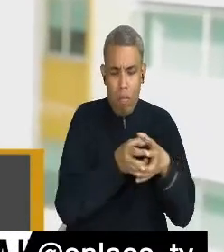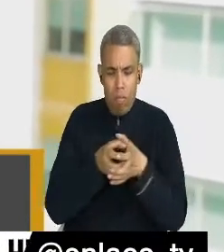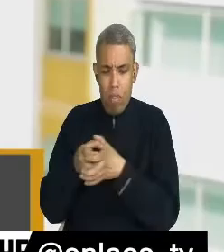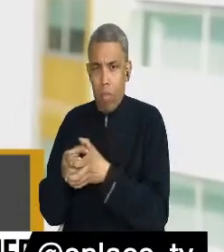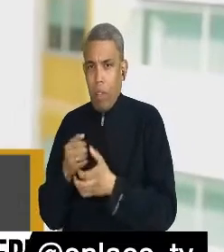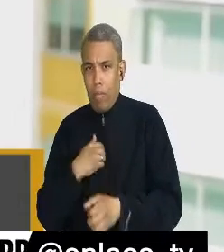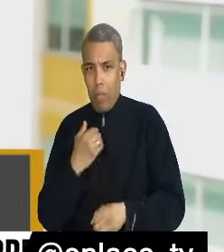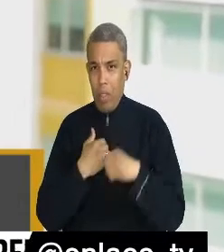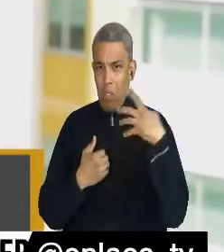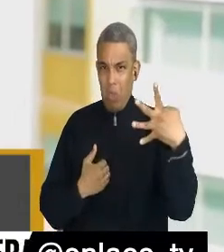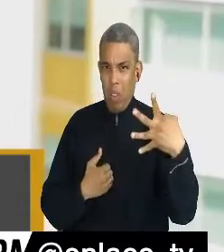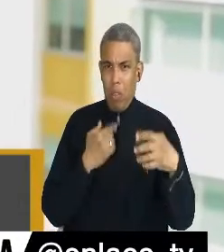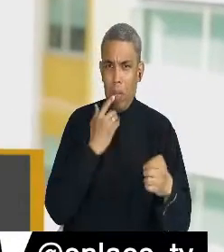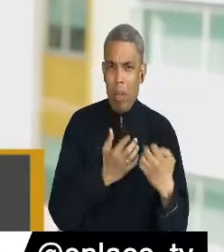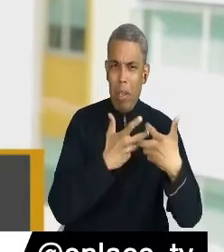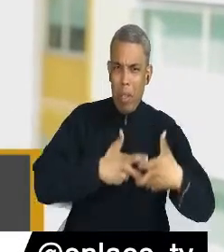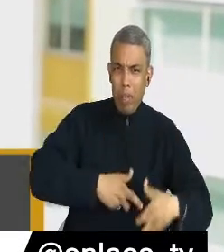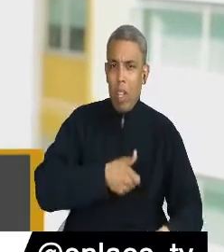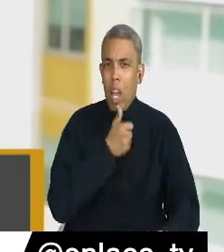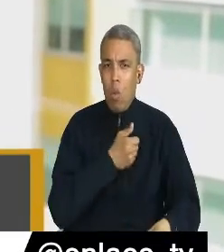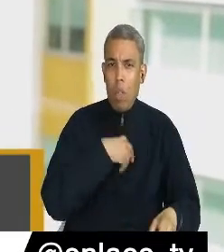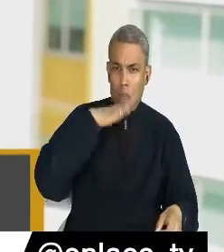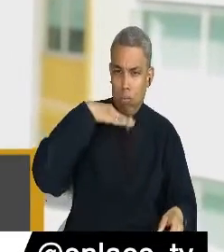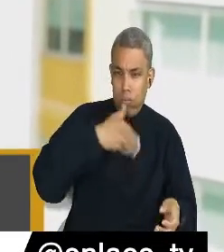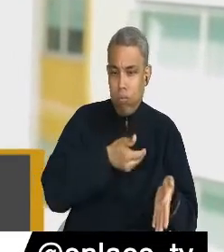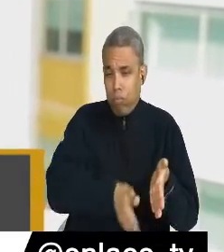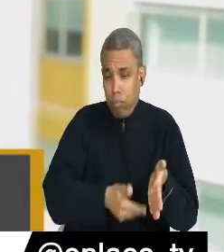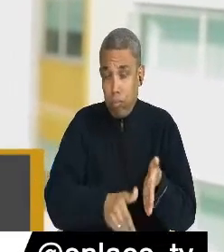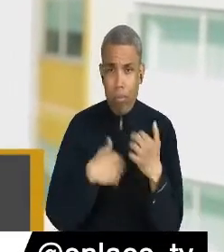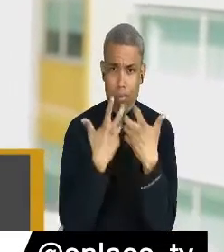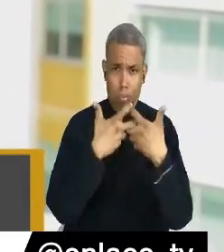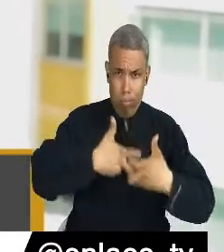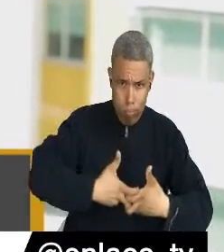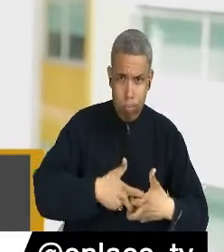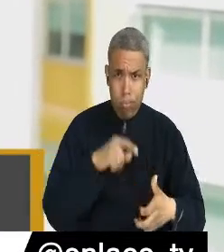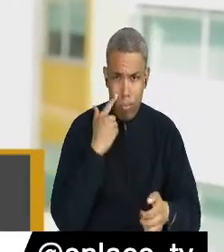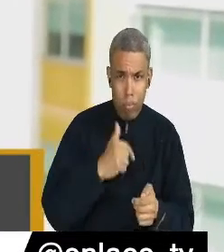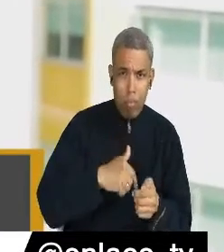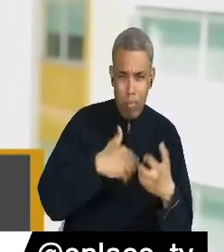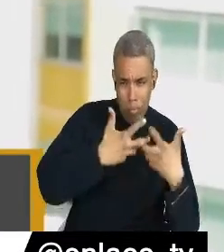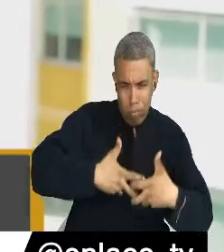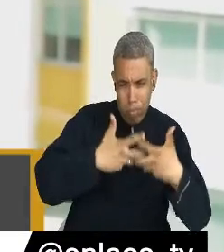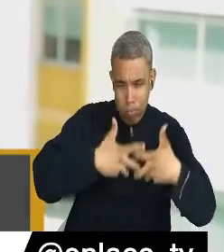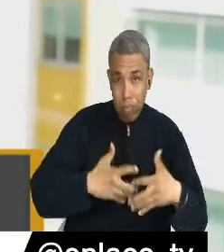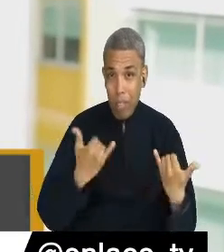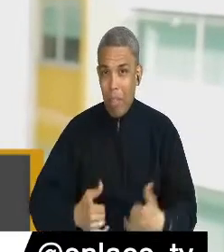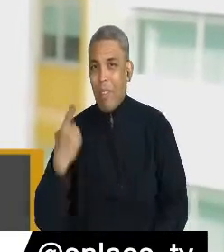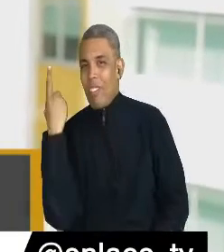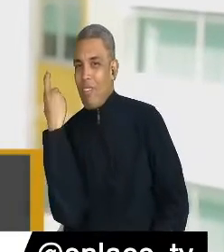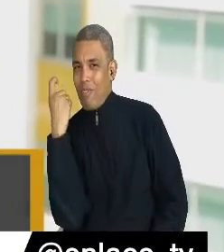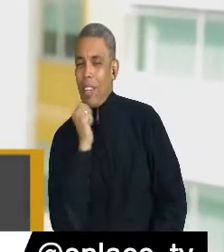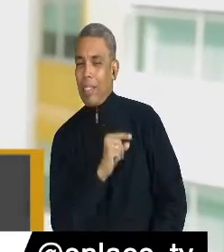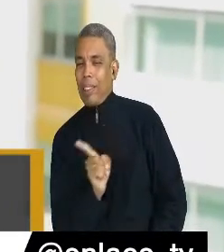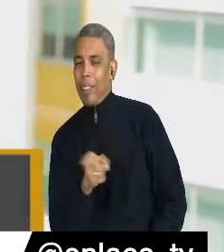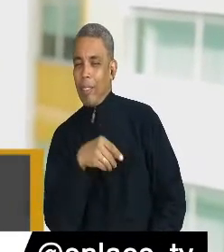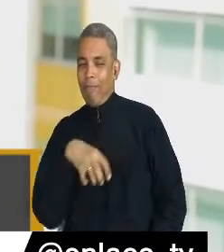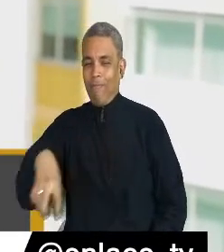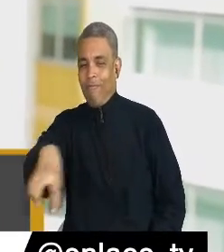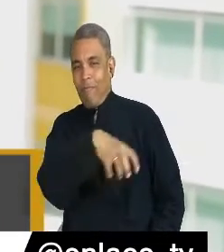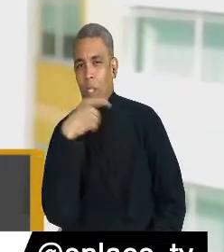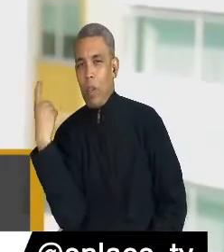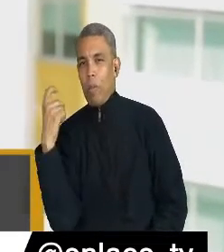de las obras encontramos que la mayoría de ellas están a punto de culminar pero falta la implementación de la parte tecnológica el interventor nos comenta que a la